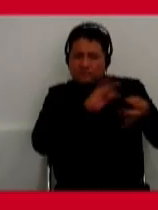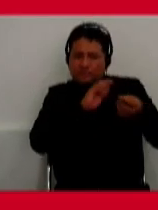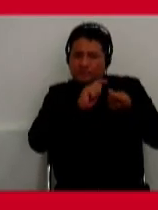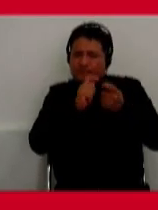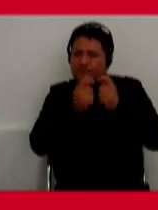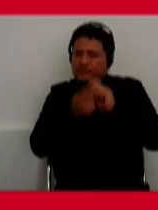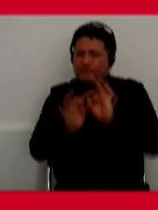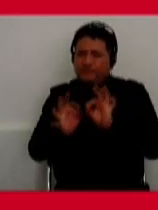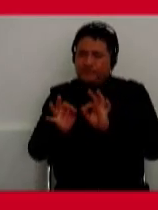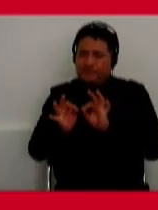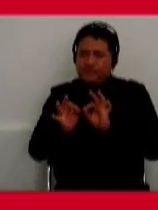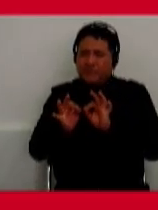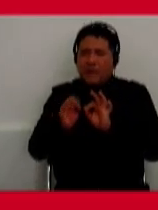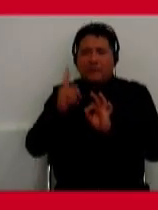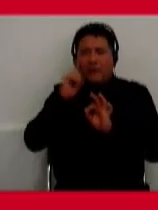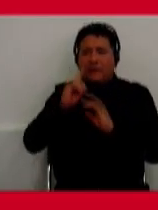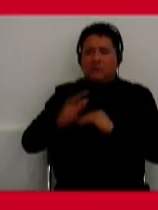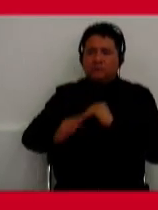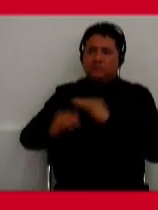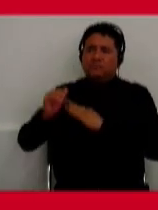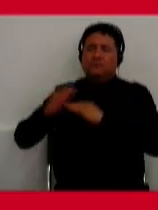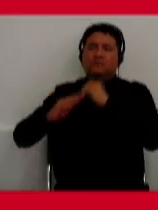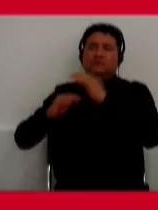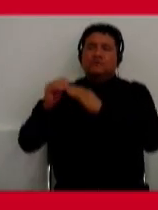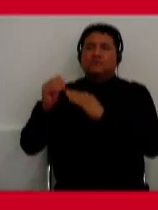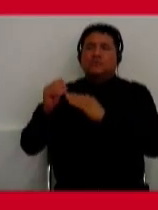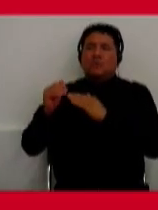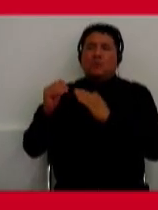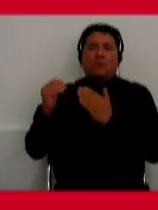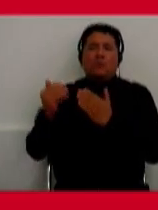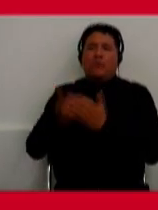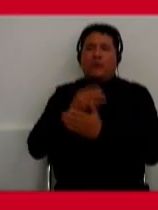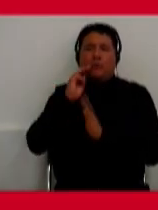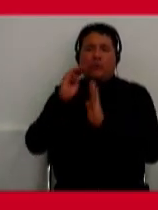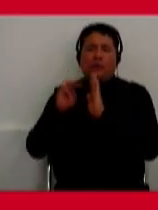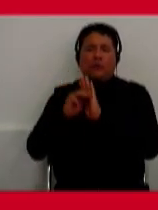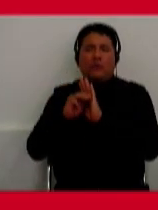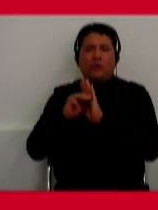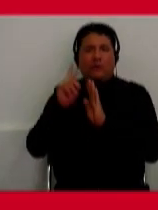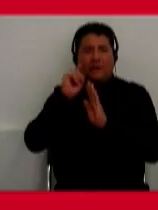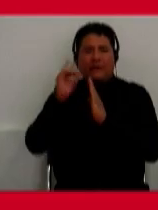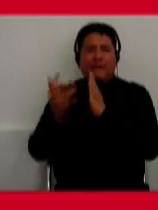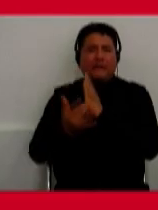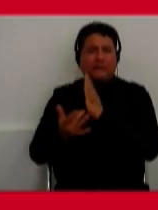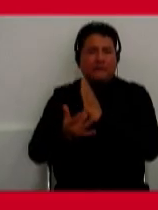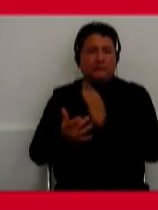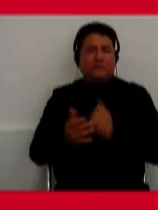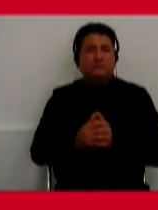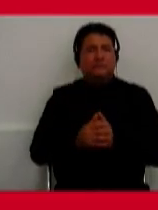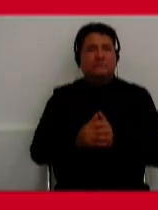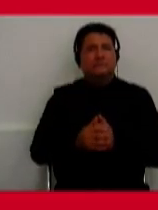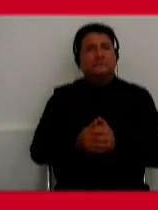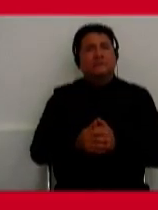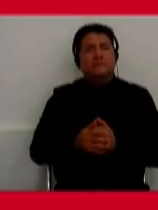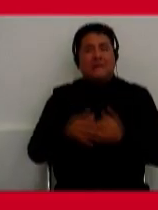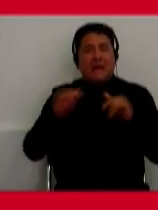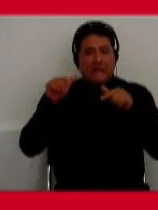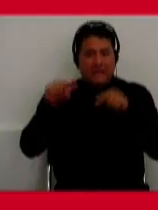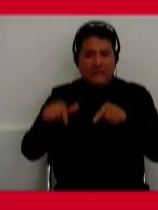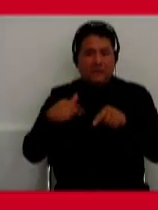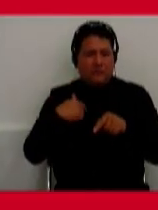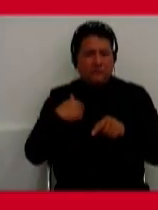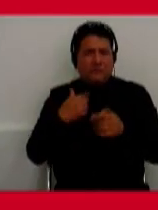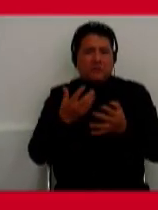la construcción de los submodelos geomecánicos o modelo geotécnico que estamos trabajando. Y aquí me quiero